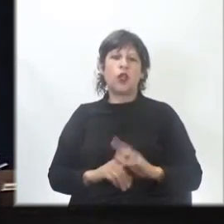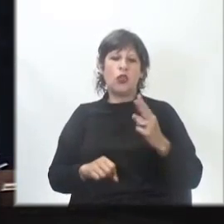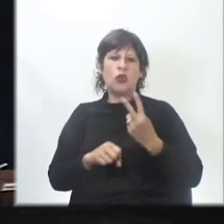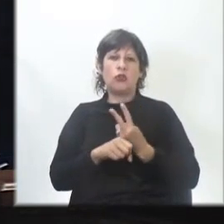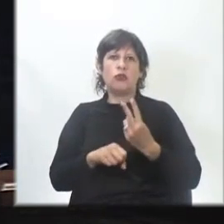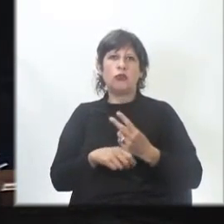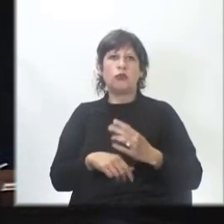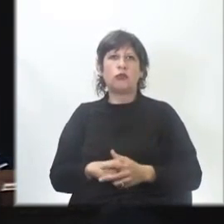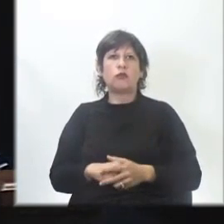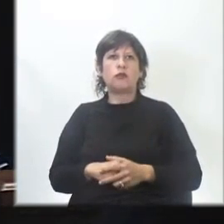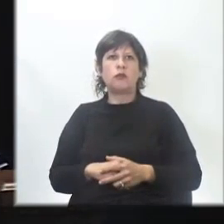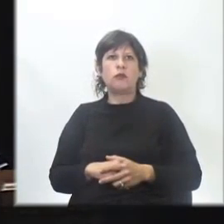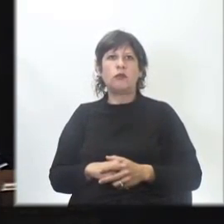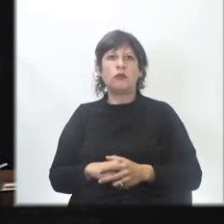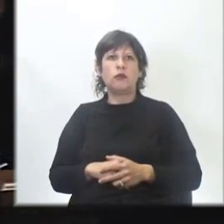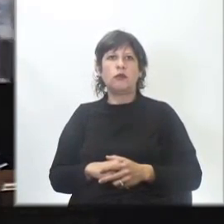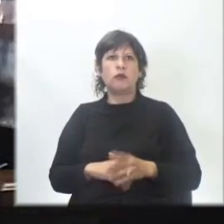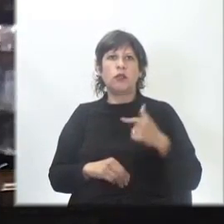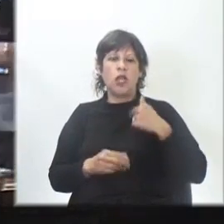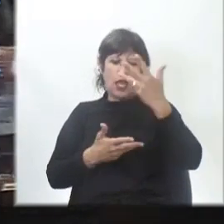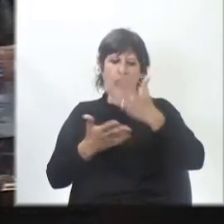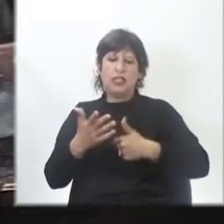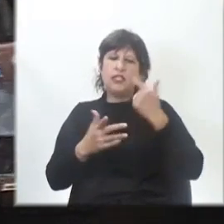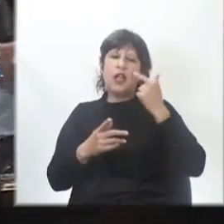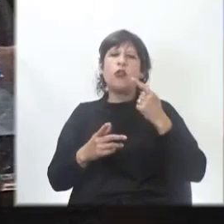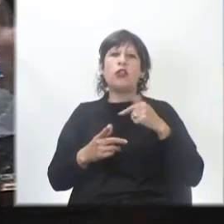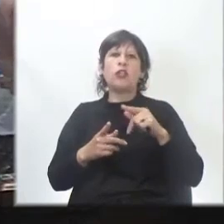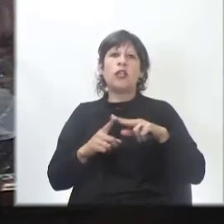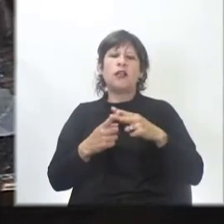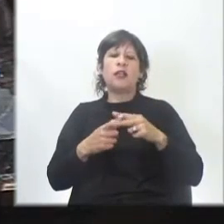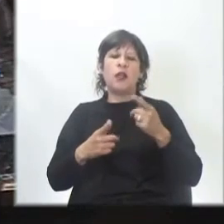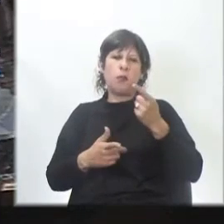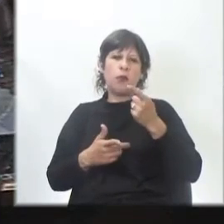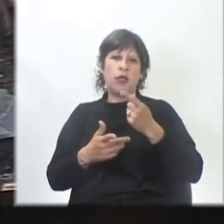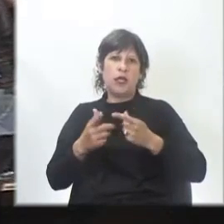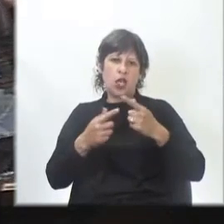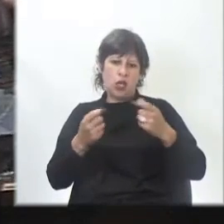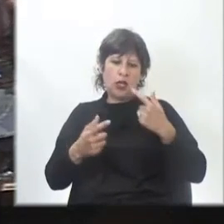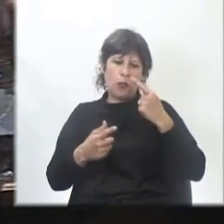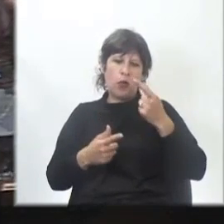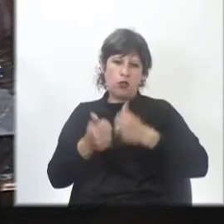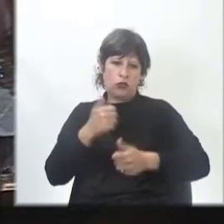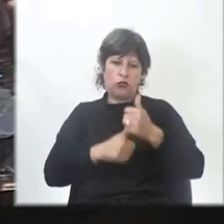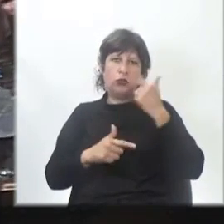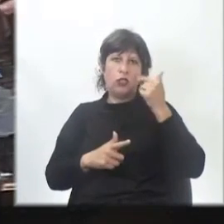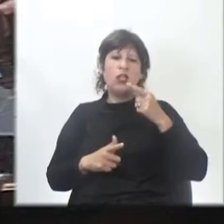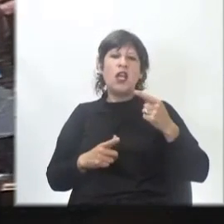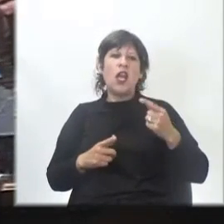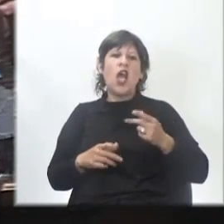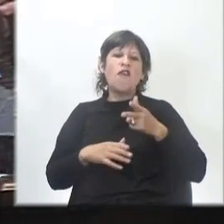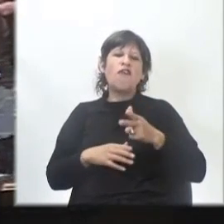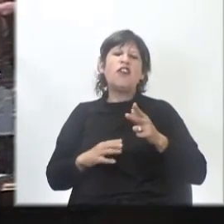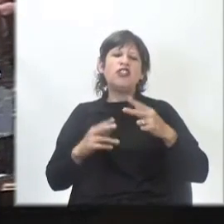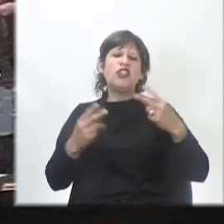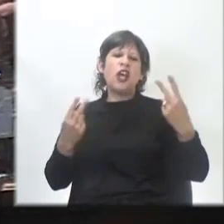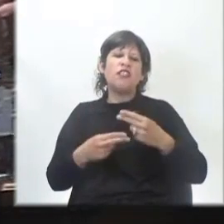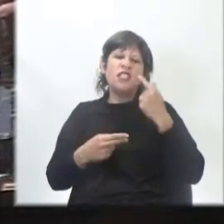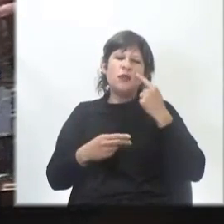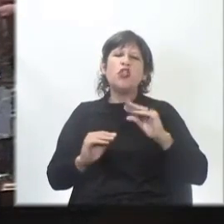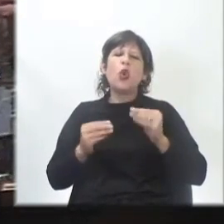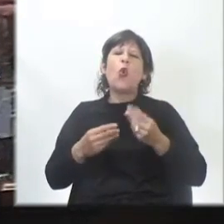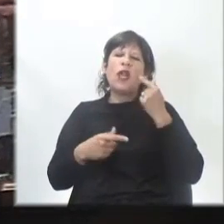2. Del listado de repuestos, ¿cuáles son los que deberían conocerse la fecha de vencimiento para utilizarlos